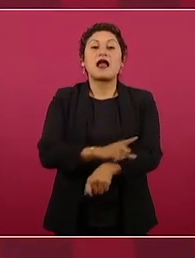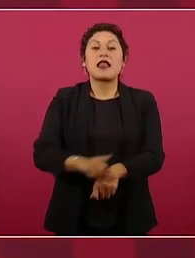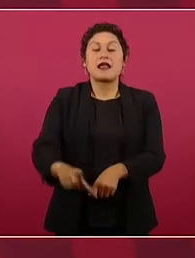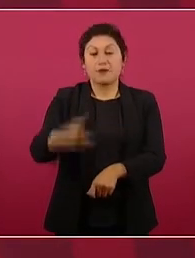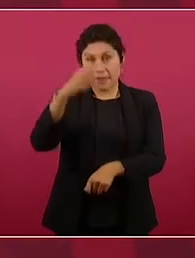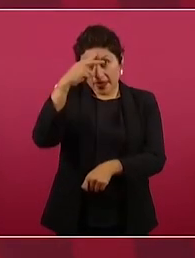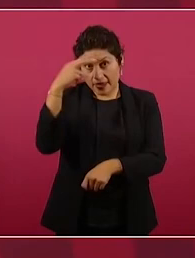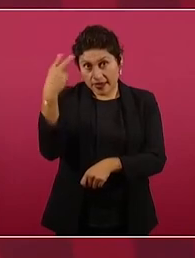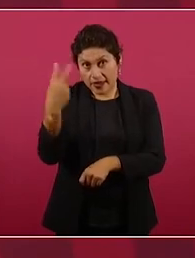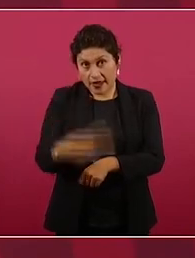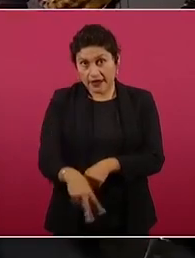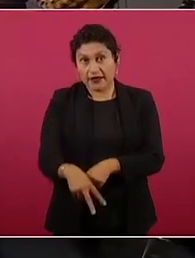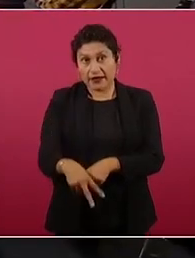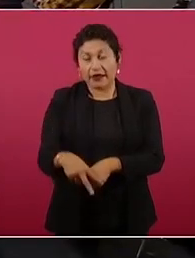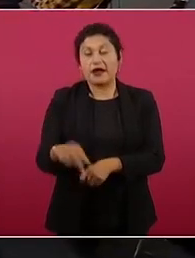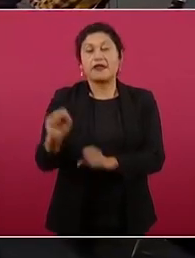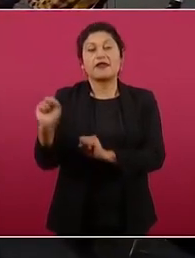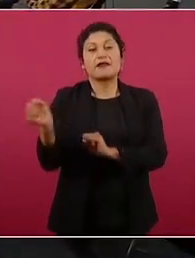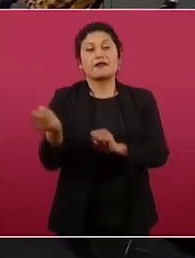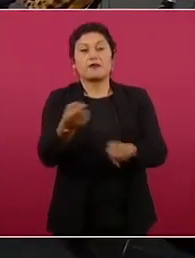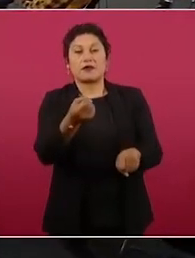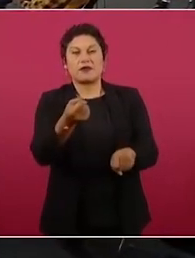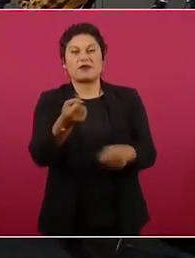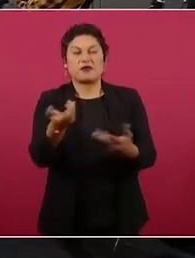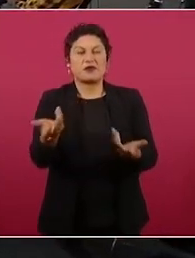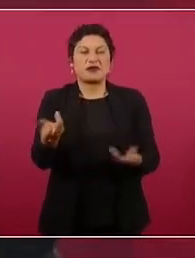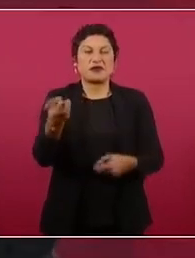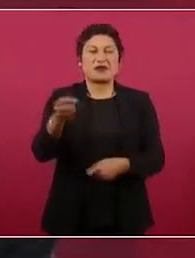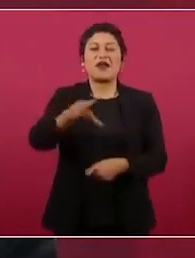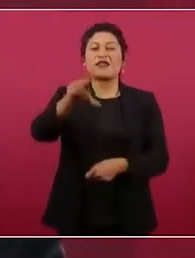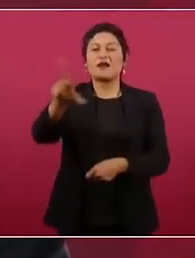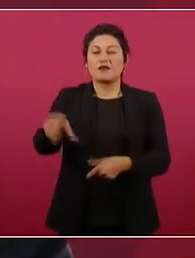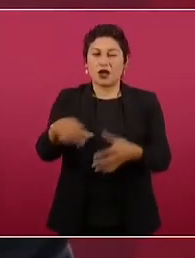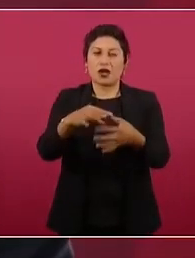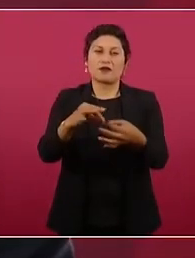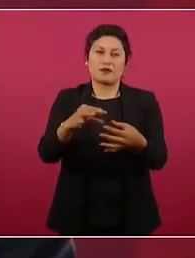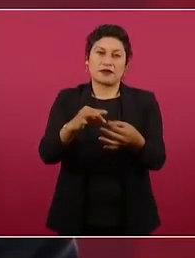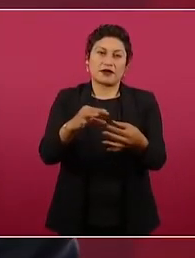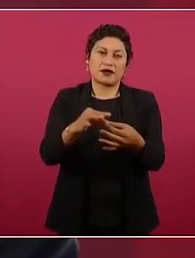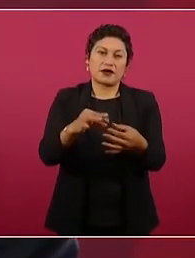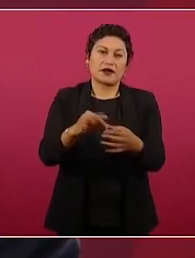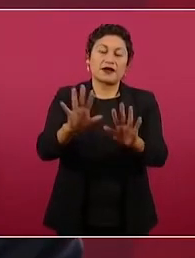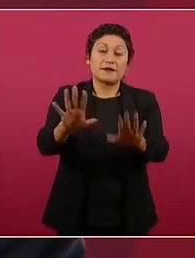de béisbol. Sí, sí, pero ya lo van a explicar, ya van a explicar. Miren,